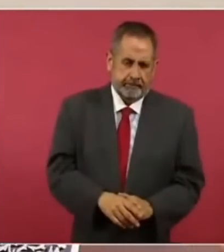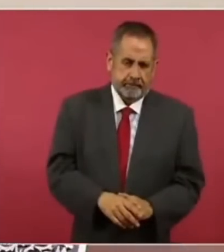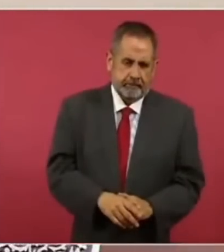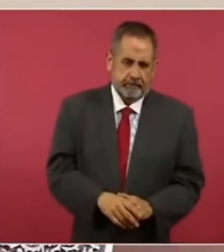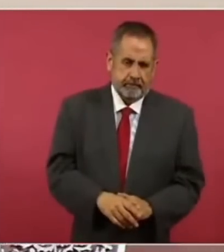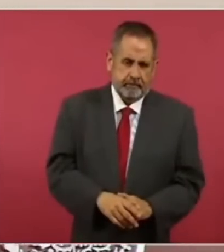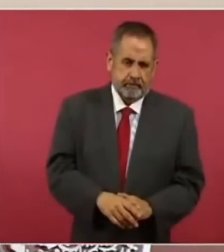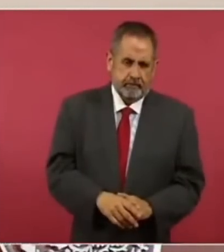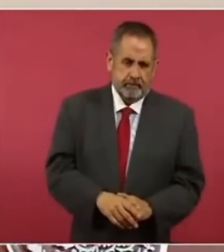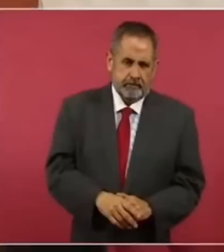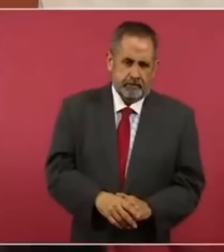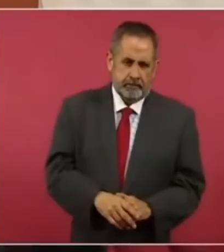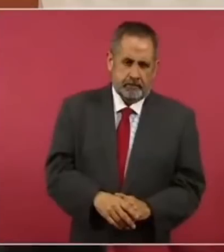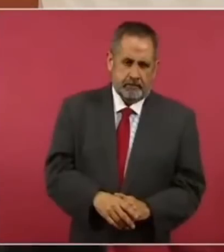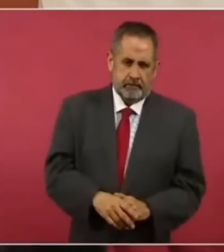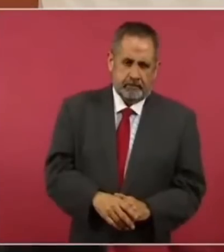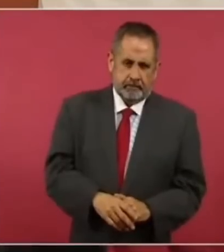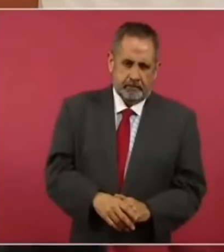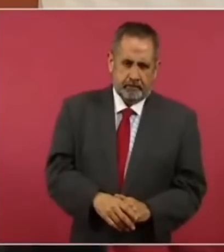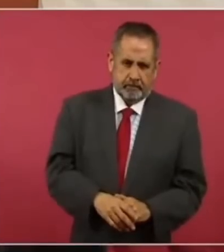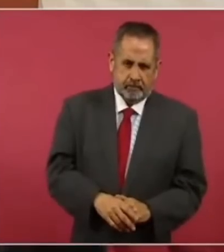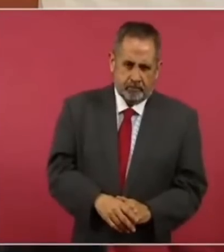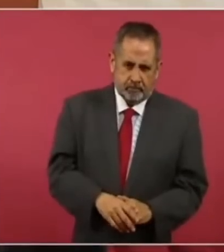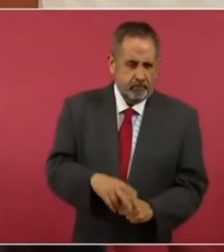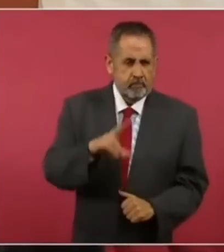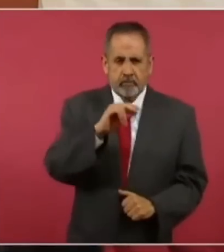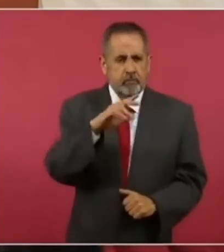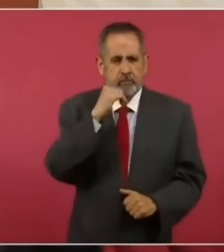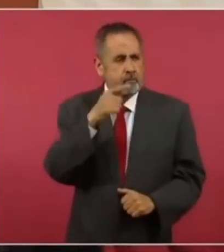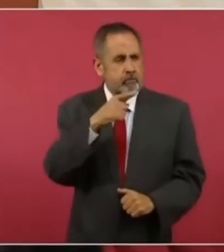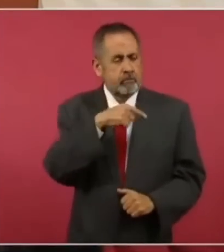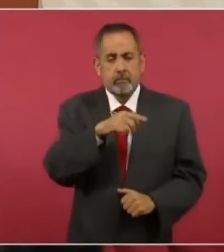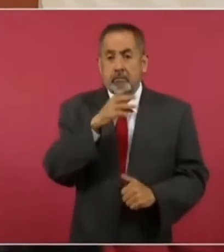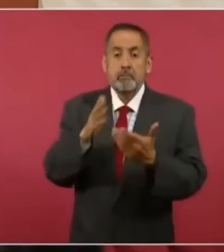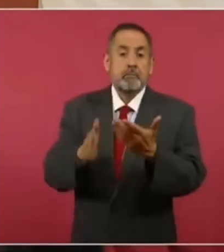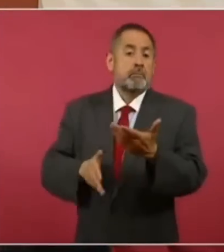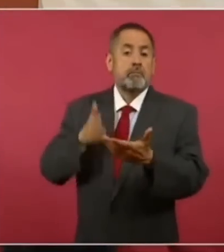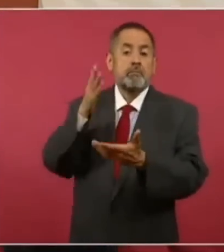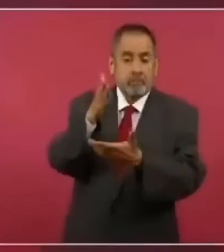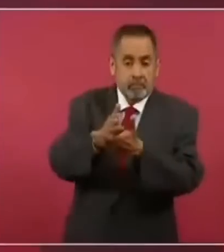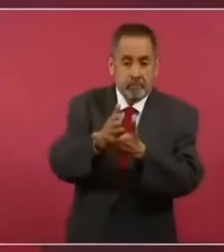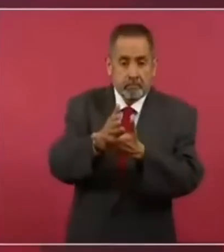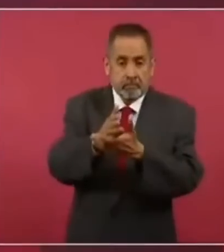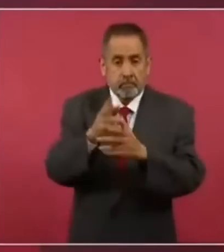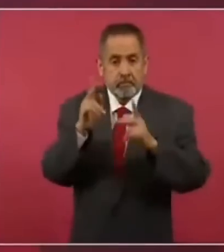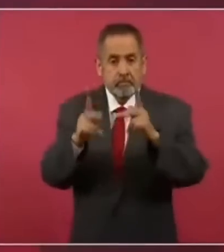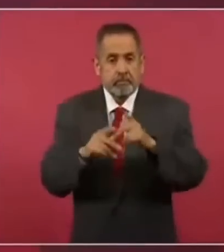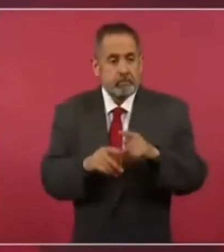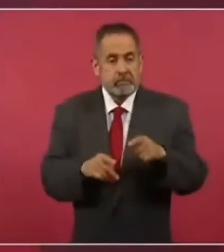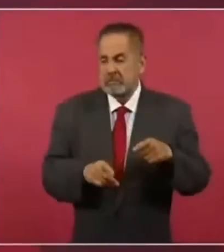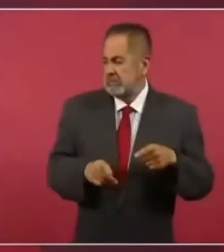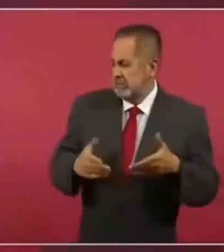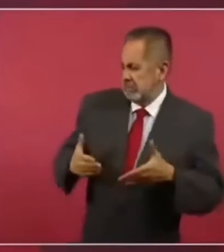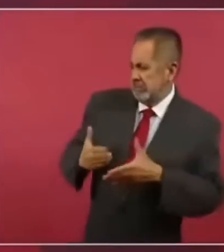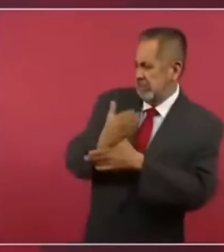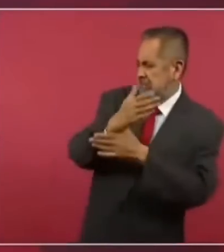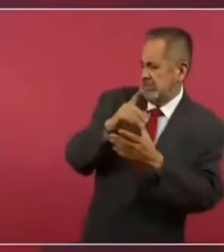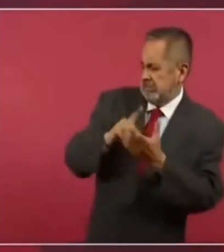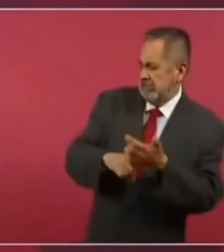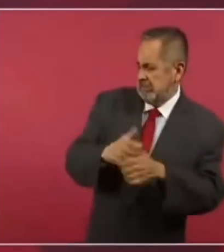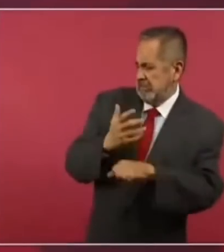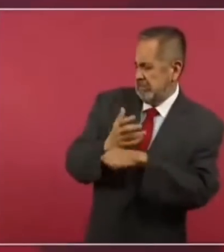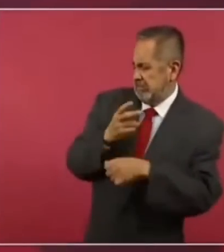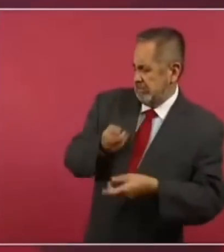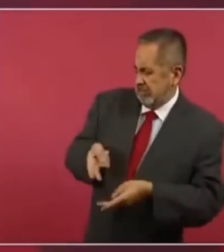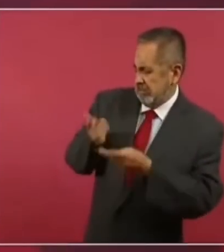No quiero que tengan elementos para decir que ya estoy metiéndome en la política